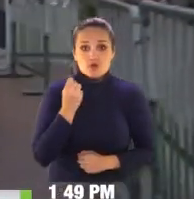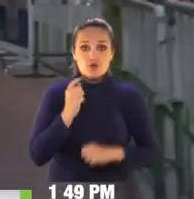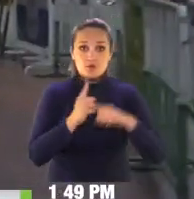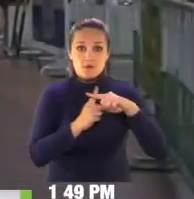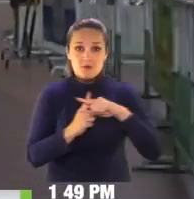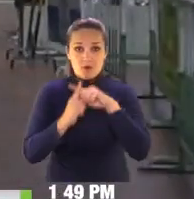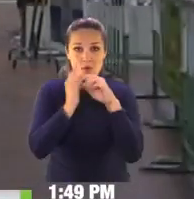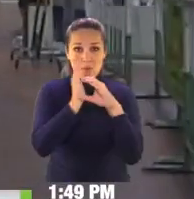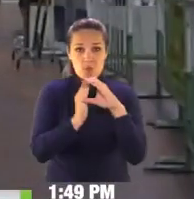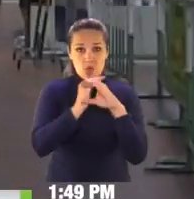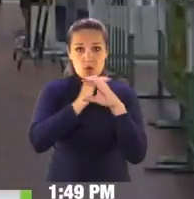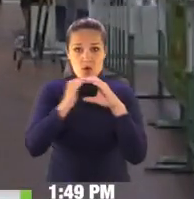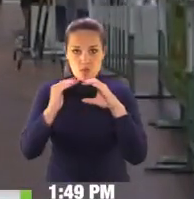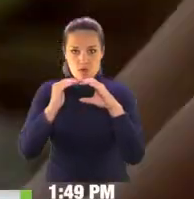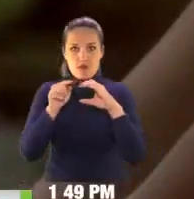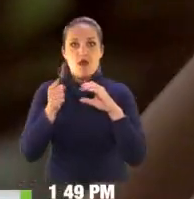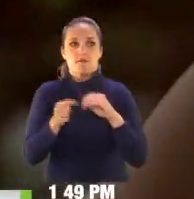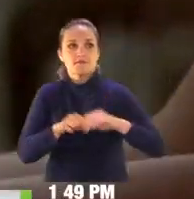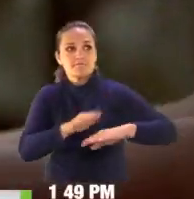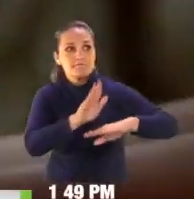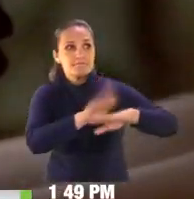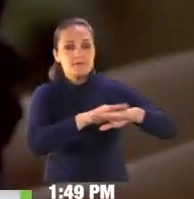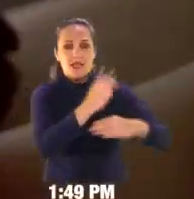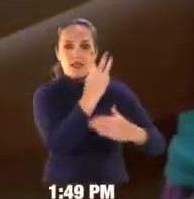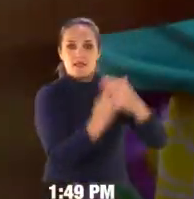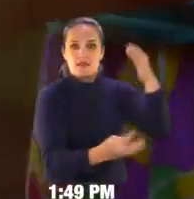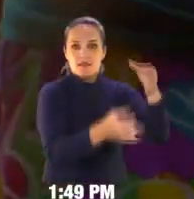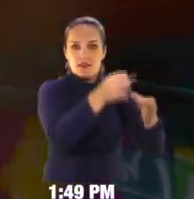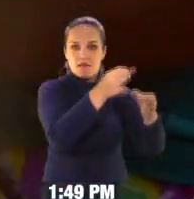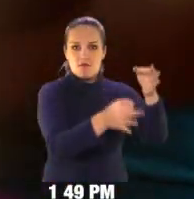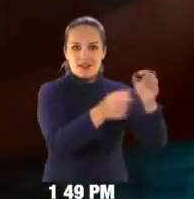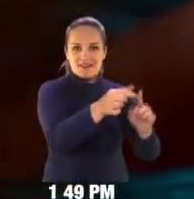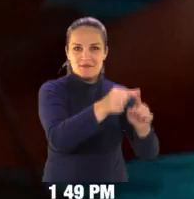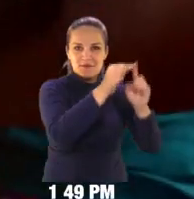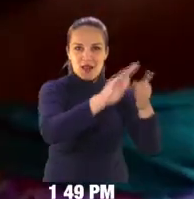también solicitó al Tribunal Especial de Paz que se prioricen estos